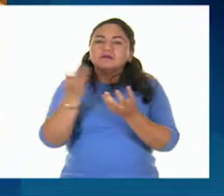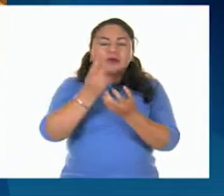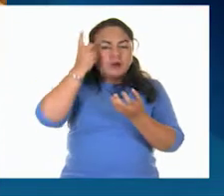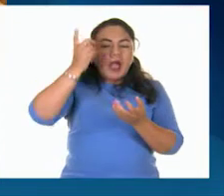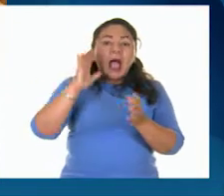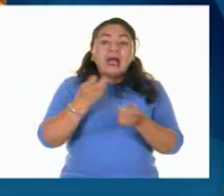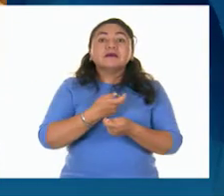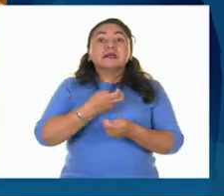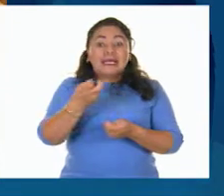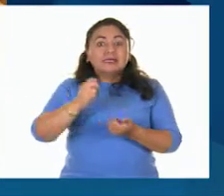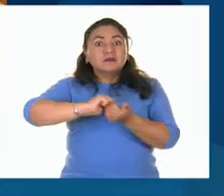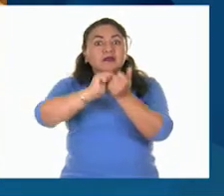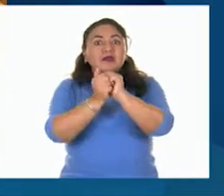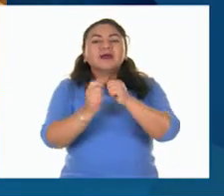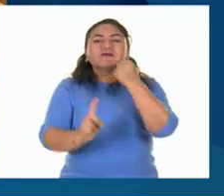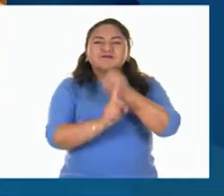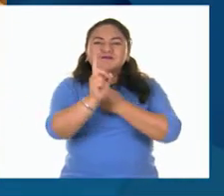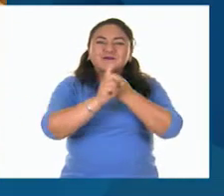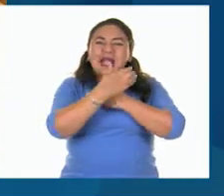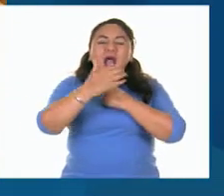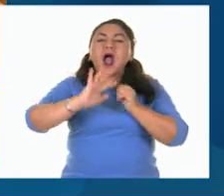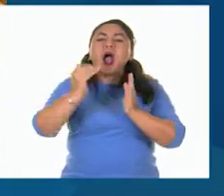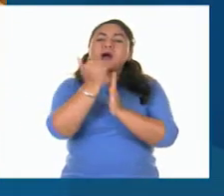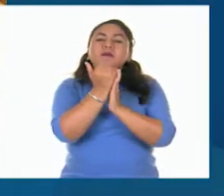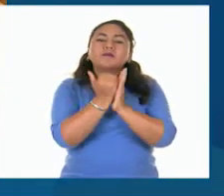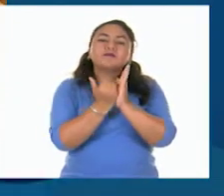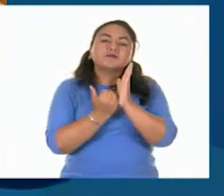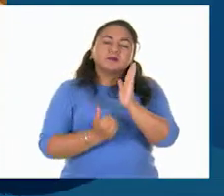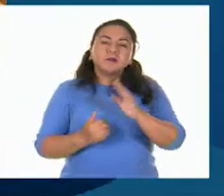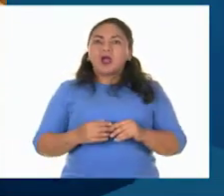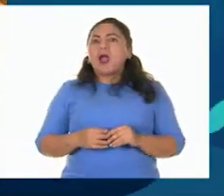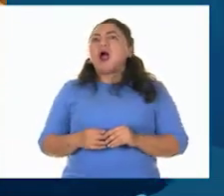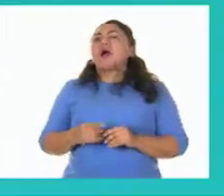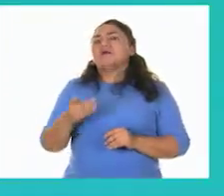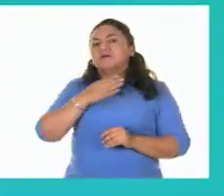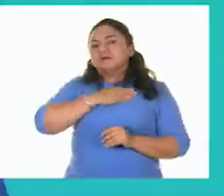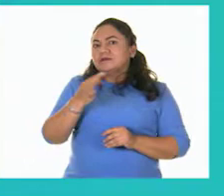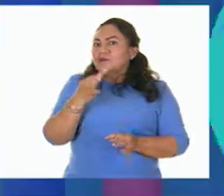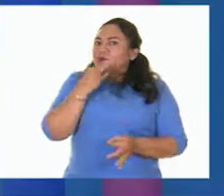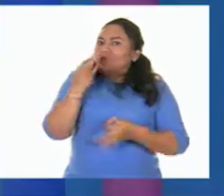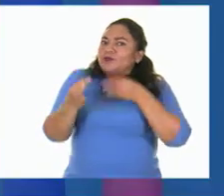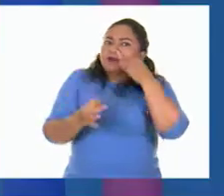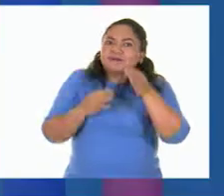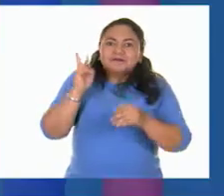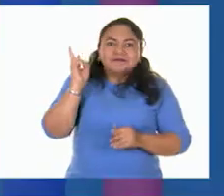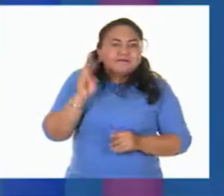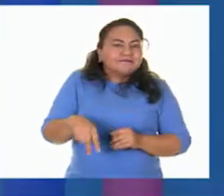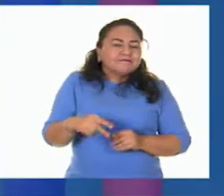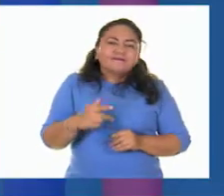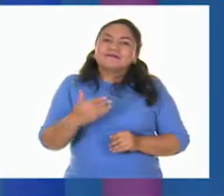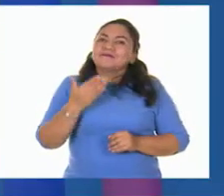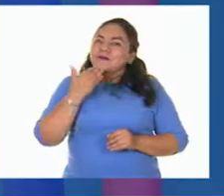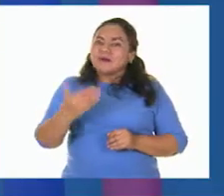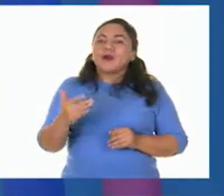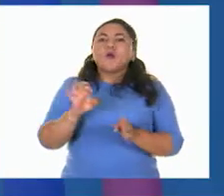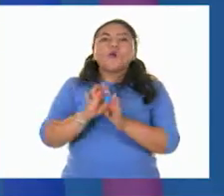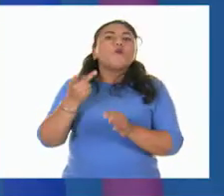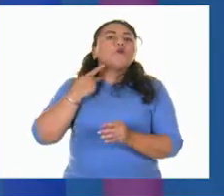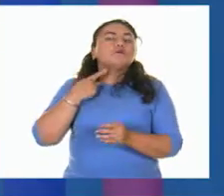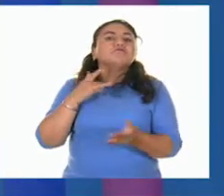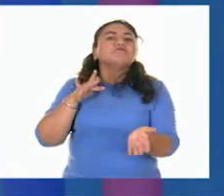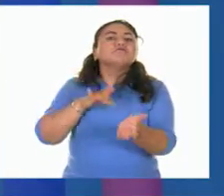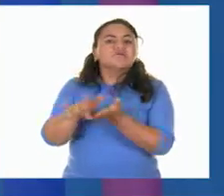las tensiones en el campo disminuyeran. ¡Ay, por fin, una buena noticia! ¡Qué bien! Me da gusto saber que al fin una